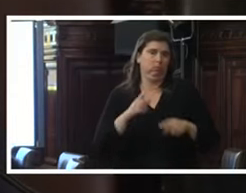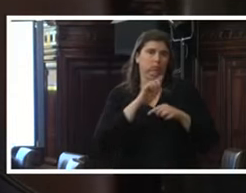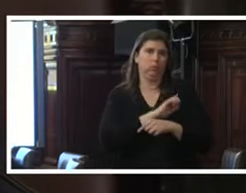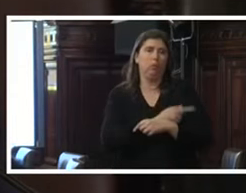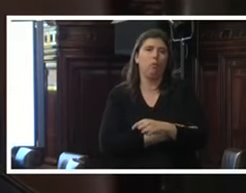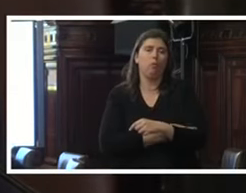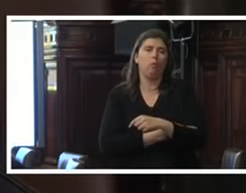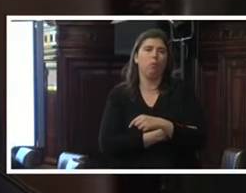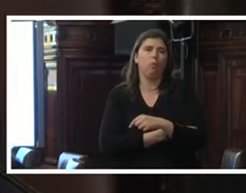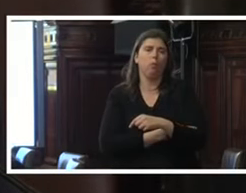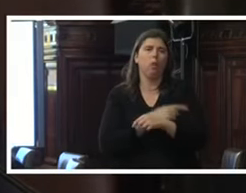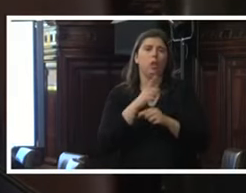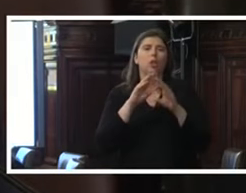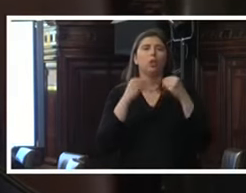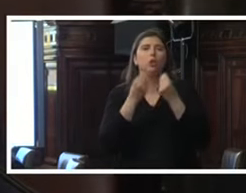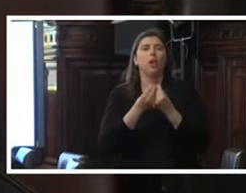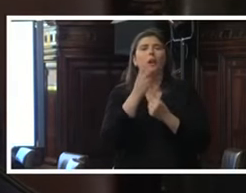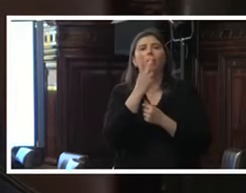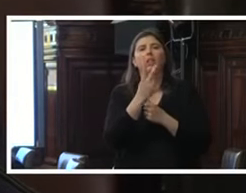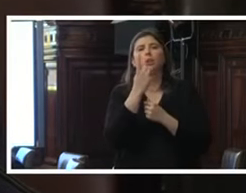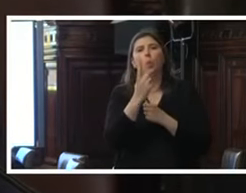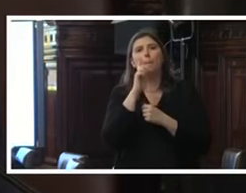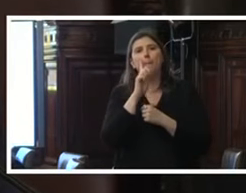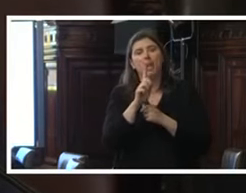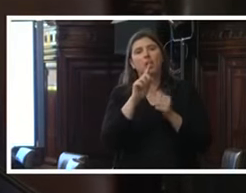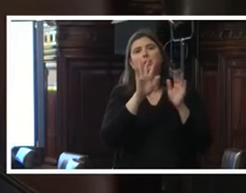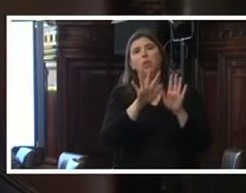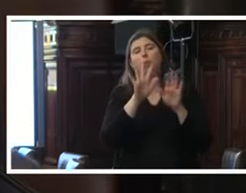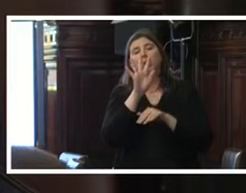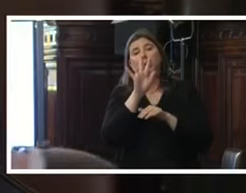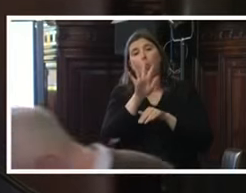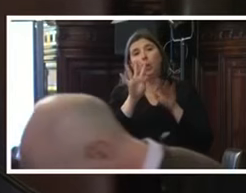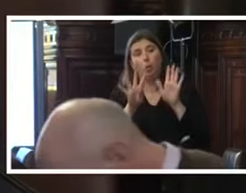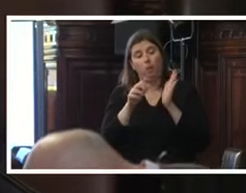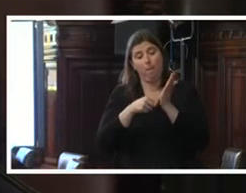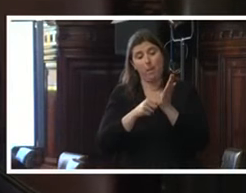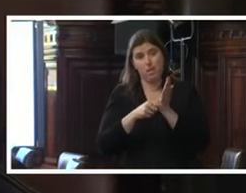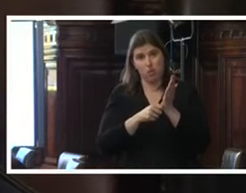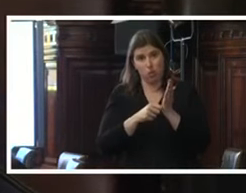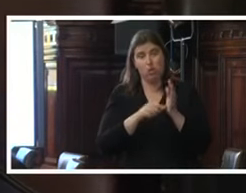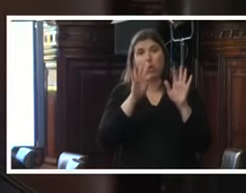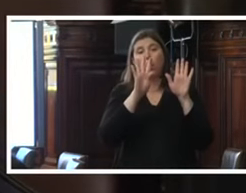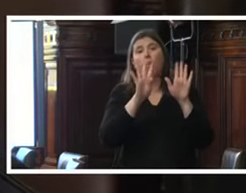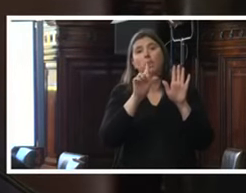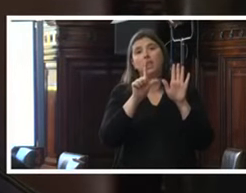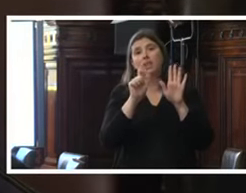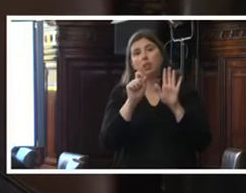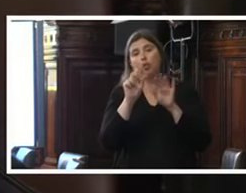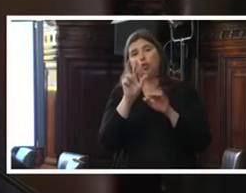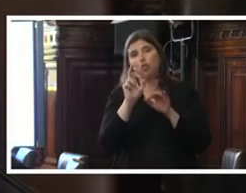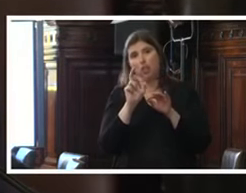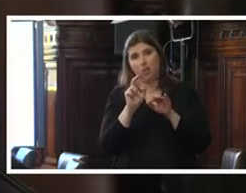se otorgan un total de 21 mil 159 pensiones incluyendo es invalidez y nueve mil setecientos ochenta por sobrevivencia